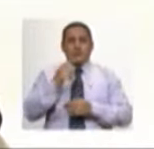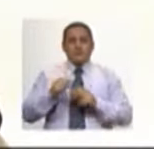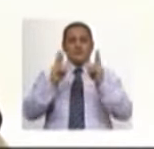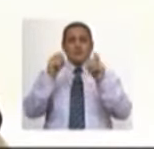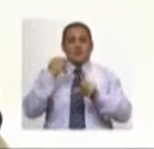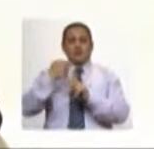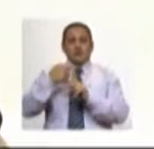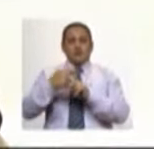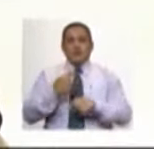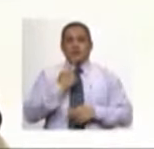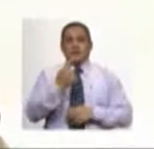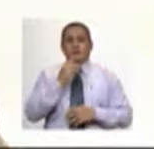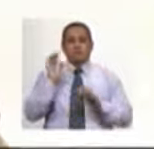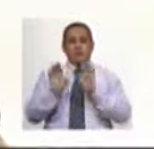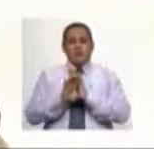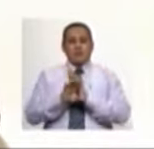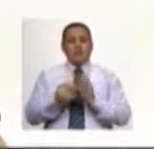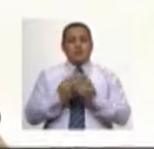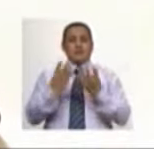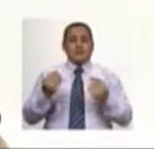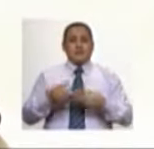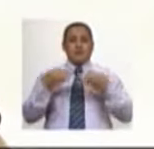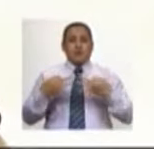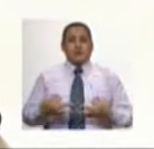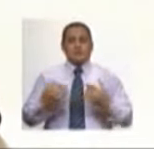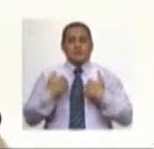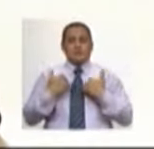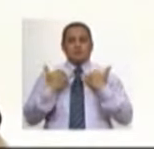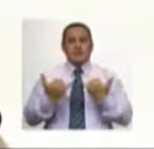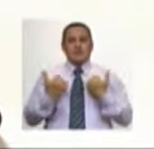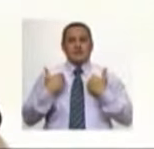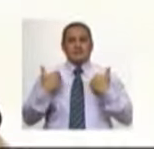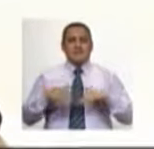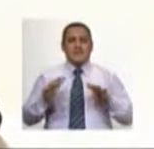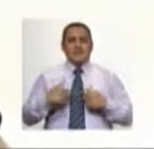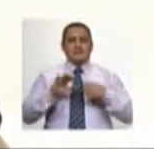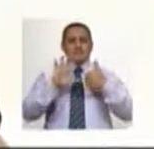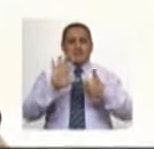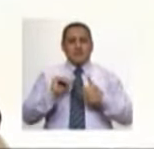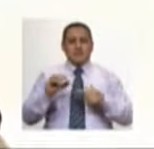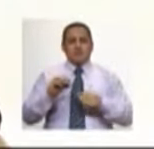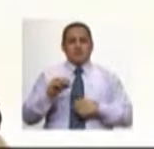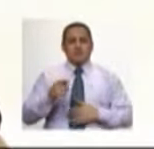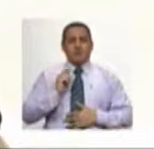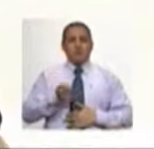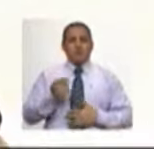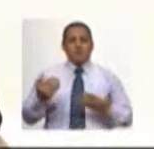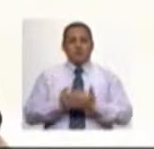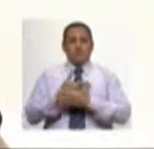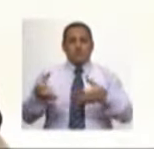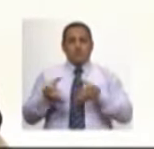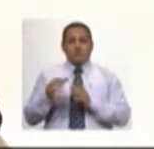ha sido bastante correcta, ¿no? Tenemos hoy día ya 6 magistrados, prácticamente un nuevo